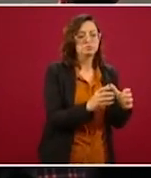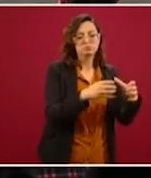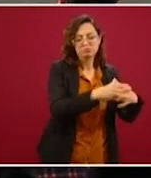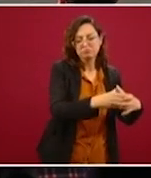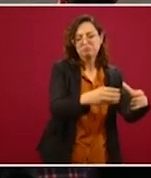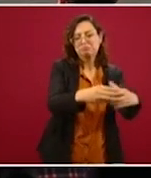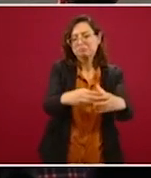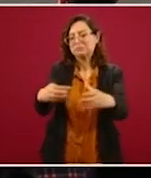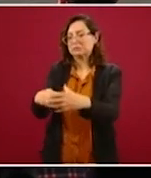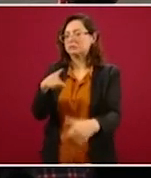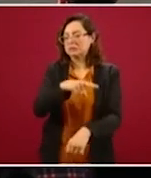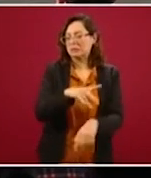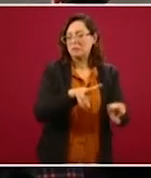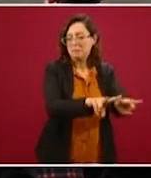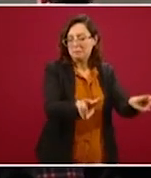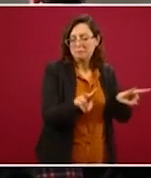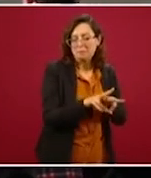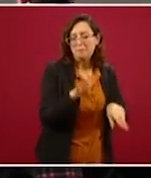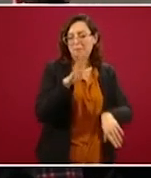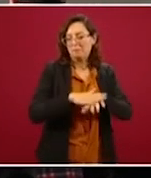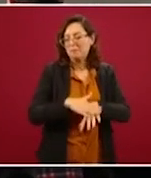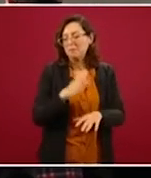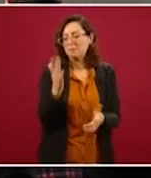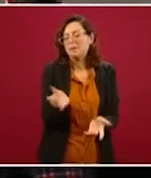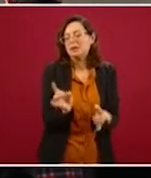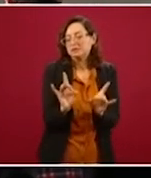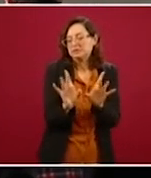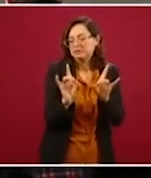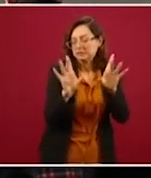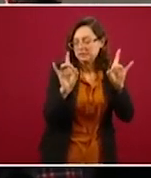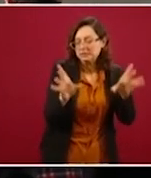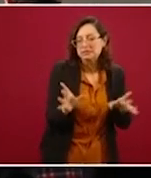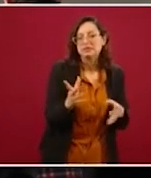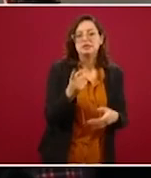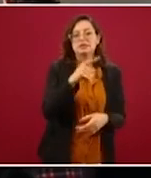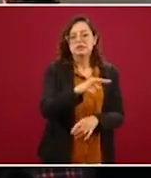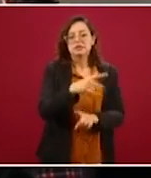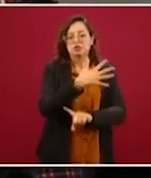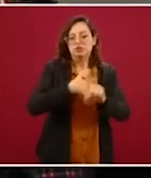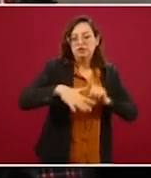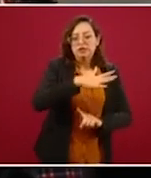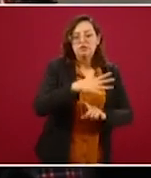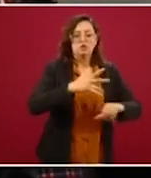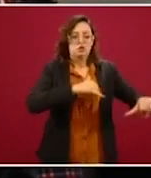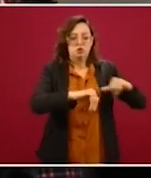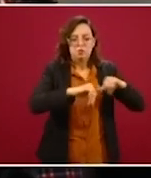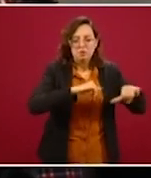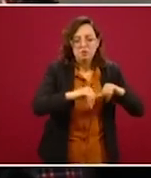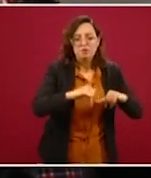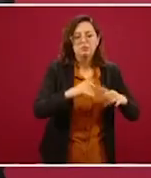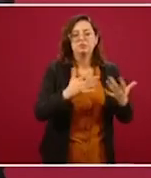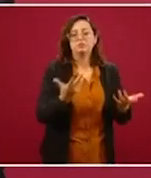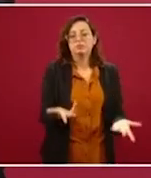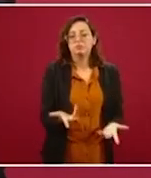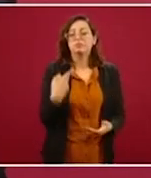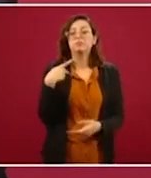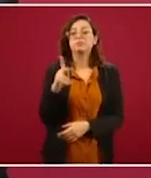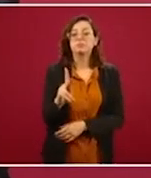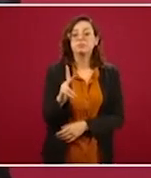anunciado, circunstanciales, geográficas, y ahí me detengo, que afortunadamente hay un